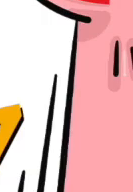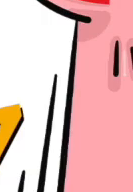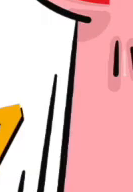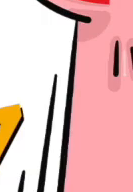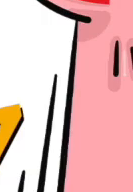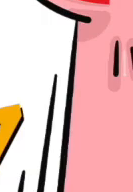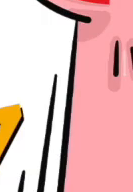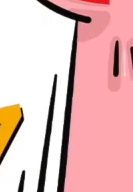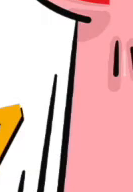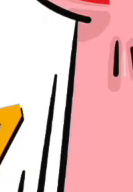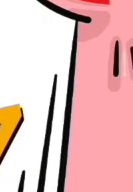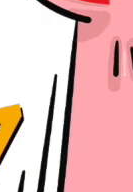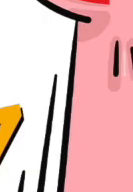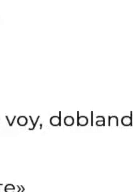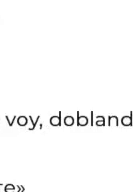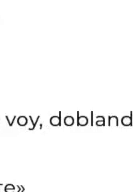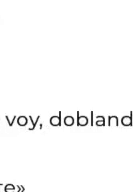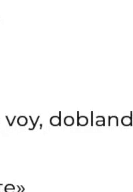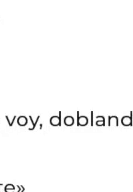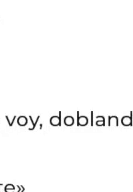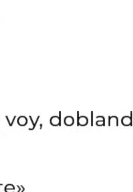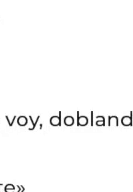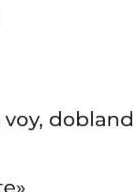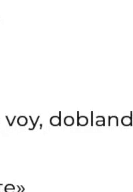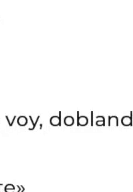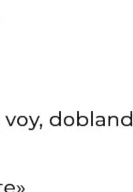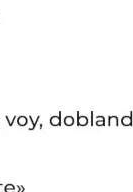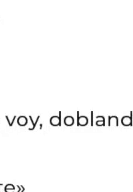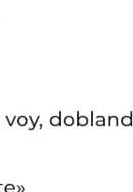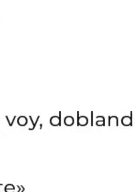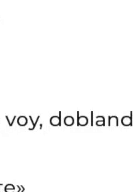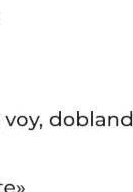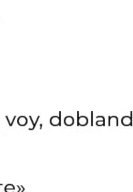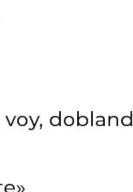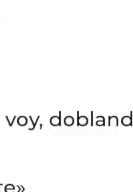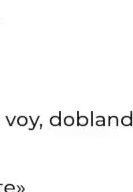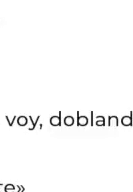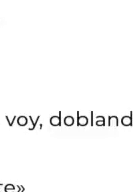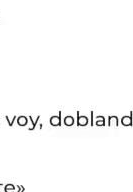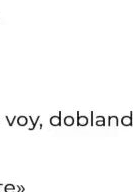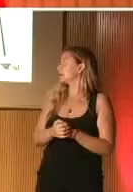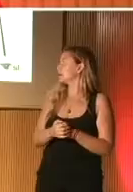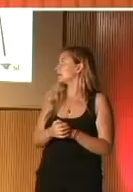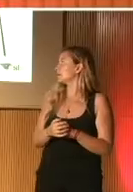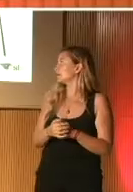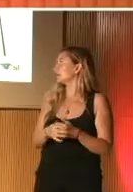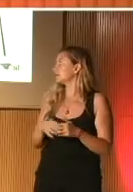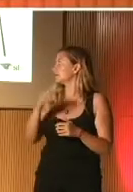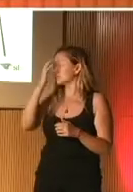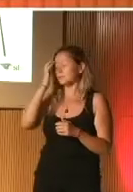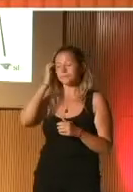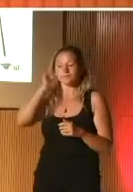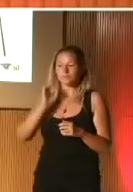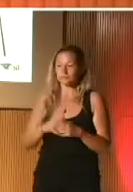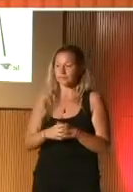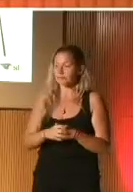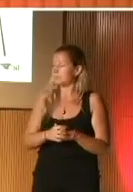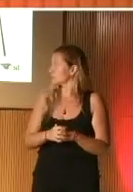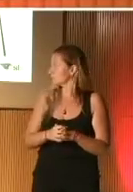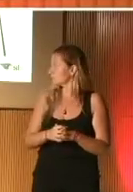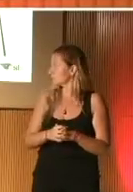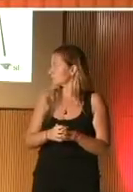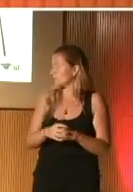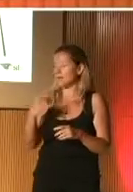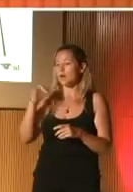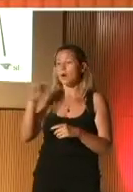Nuestro siguiente ponente es una de estas personas que ya hacía divulgación, escribía libros y blogs cuando algunos no estábamos pensando ni en hacerlo. José